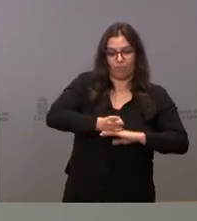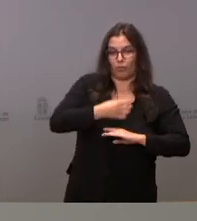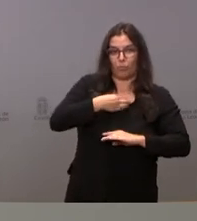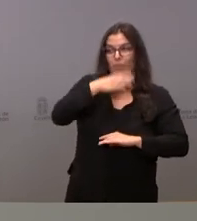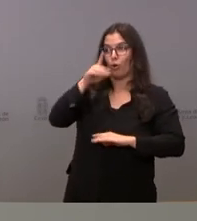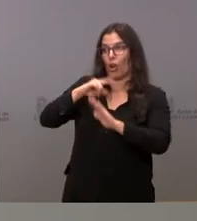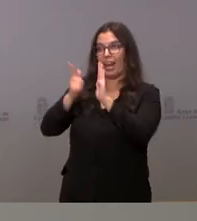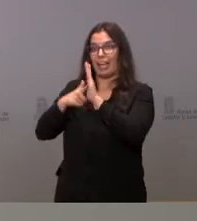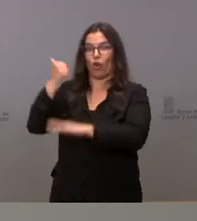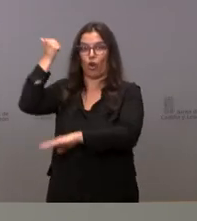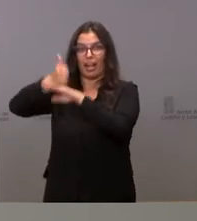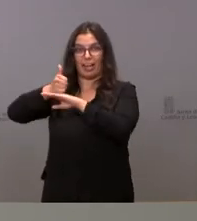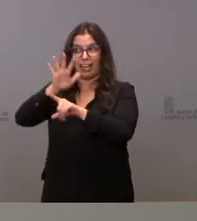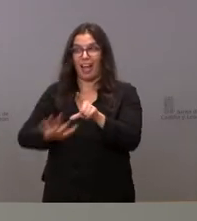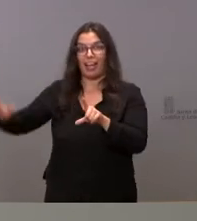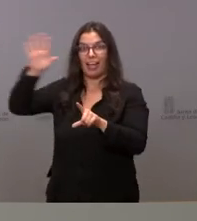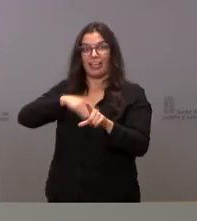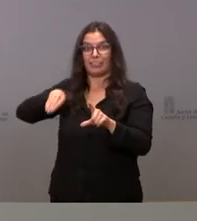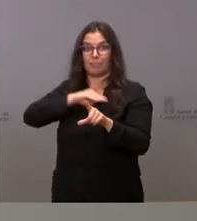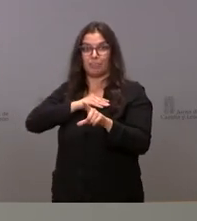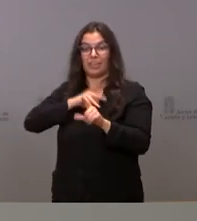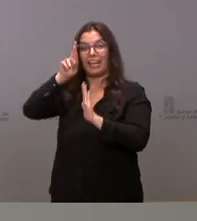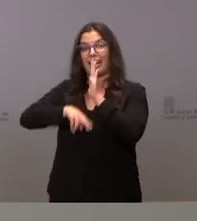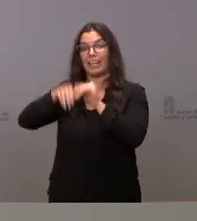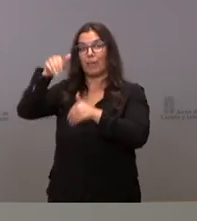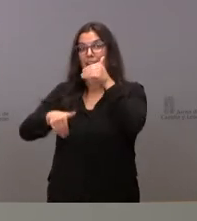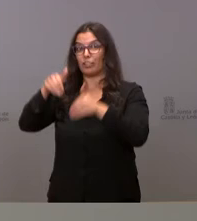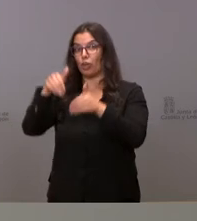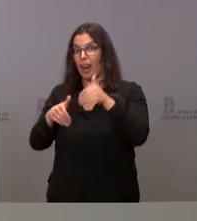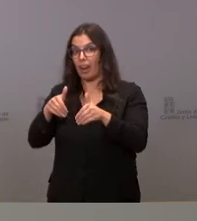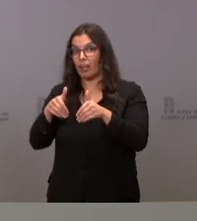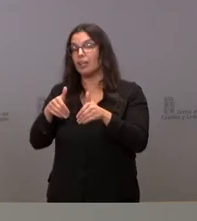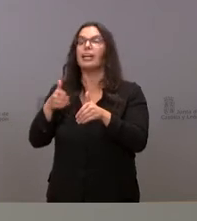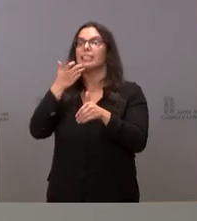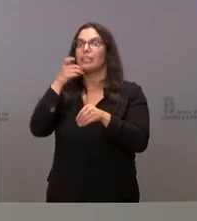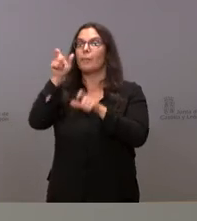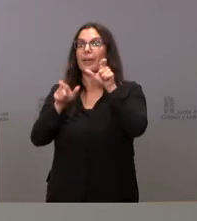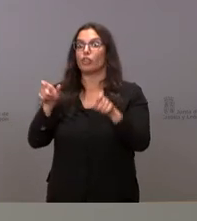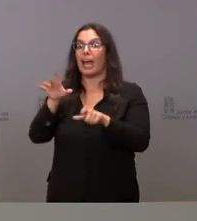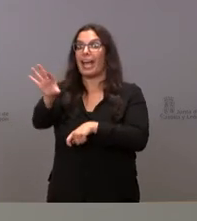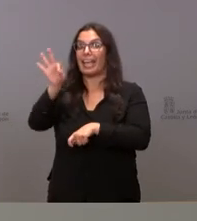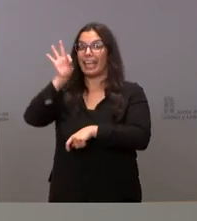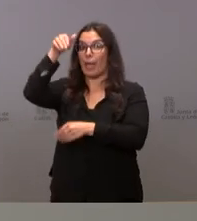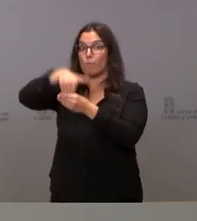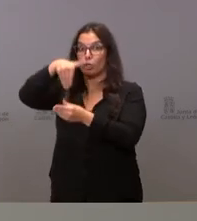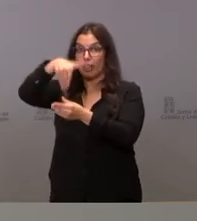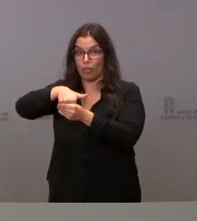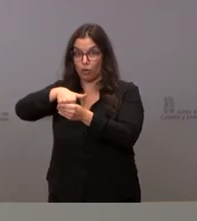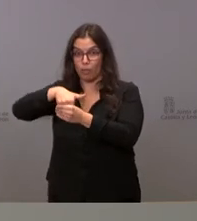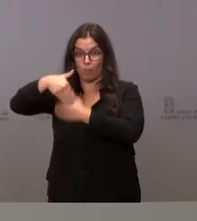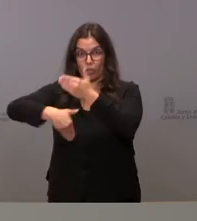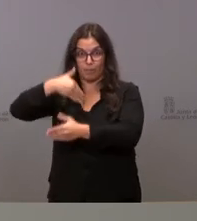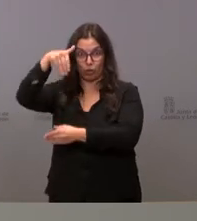obviamente en la ley orgánica del régimen electoral general, donde se establecen las causas de cese de las personas que han sido elegidas en